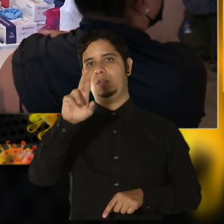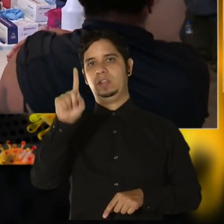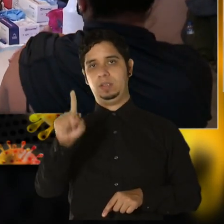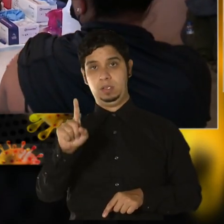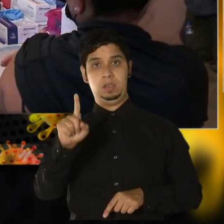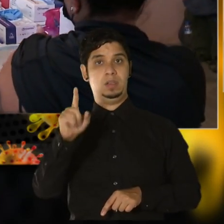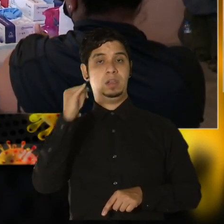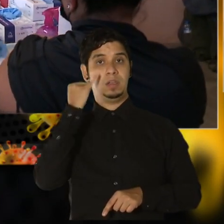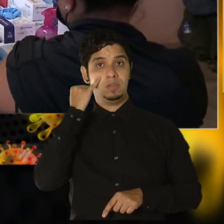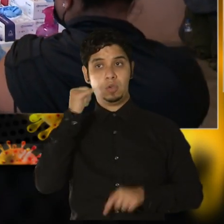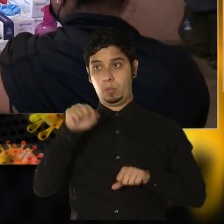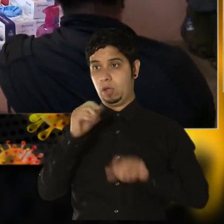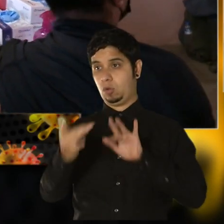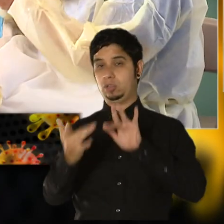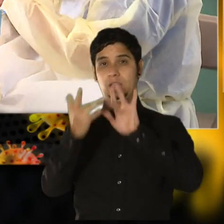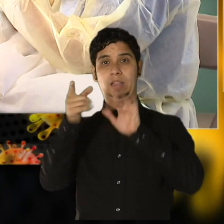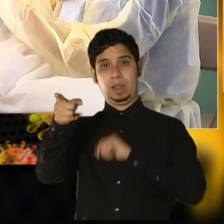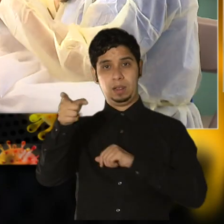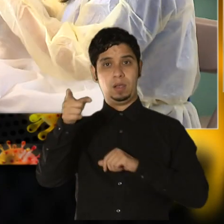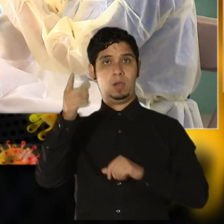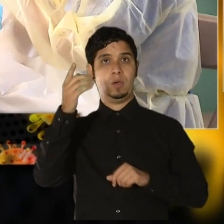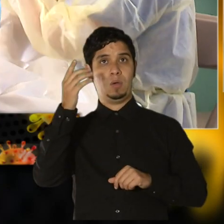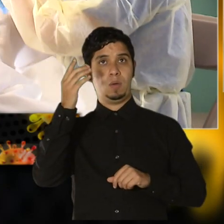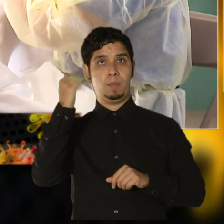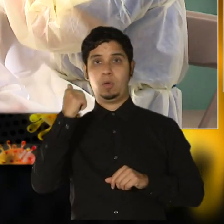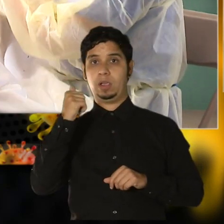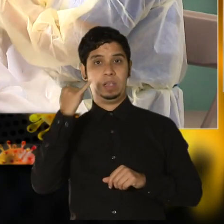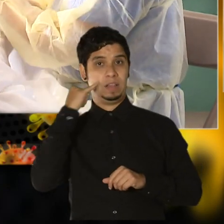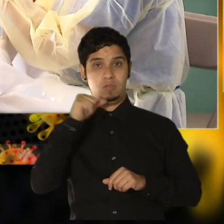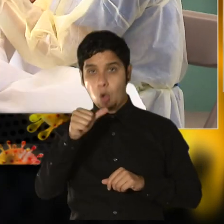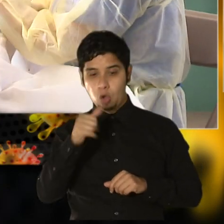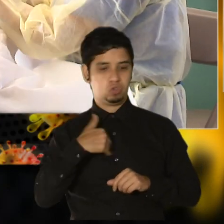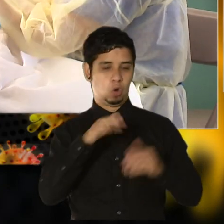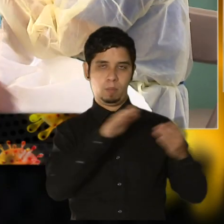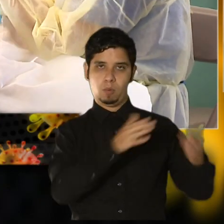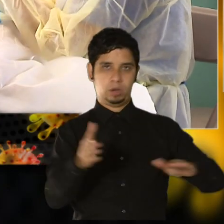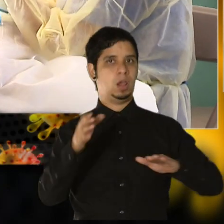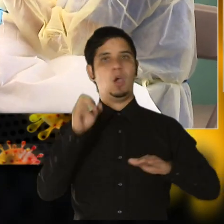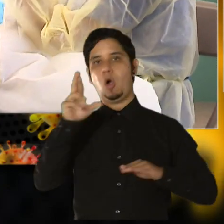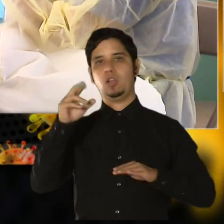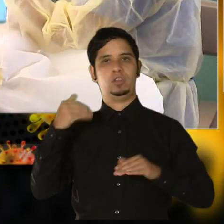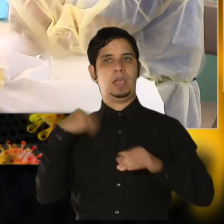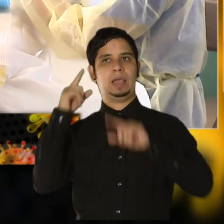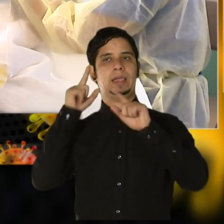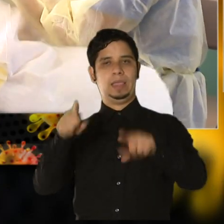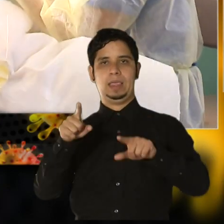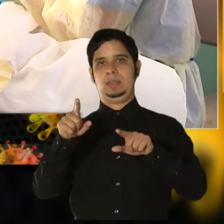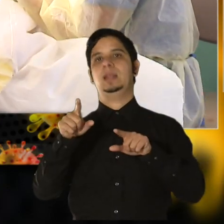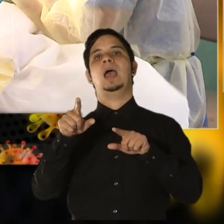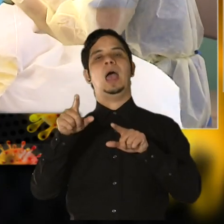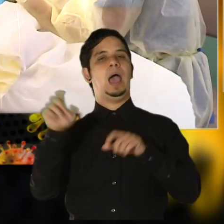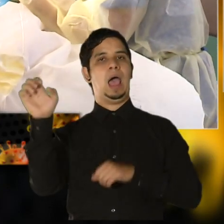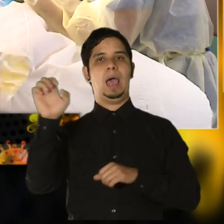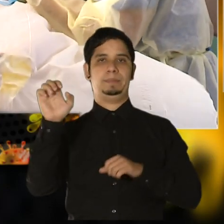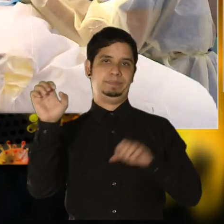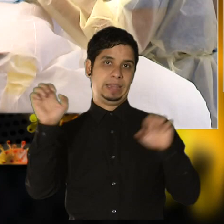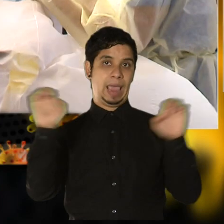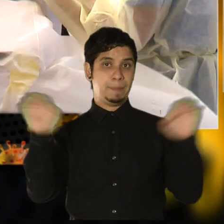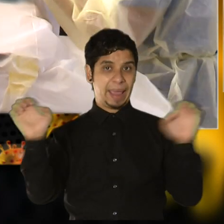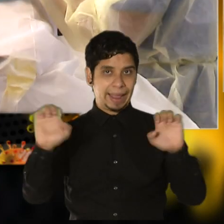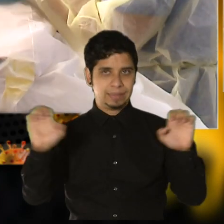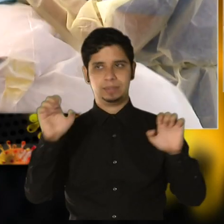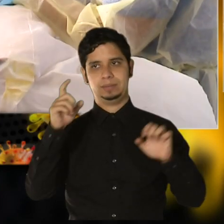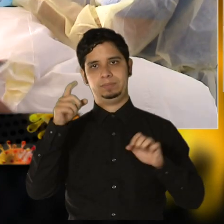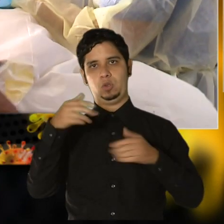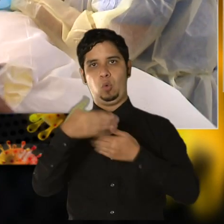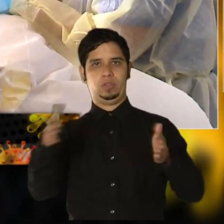obviamente contactar a ese médico, porque o me moría en el cuarto o tenía que ir a una sala de emergencia, que era lo que no quería. La pandemia y el